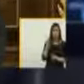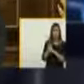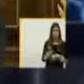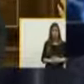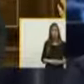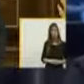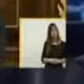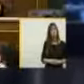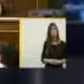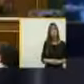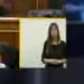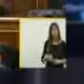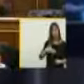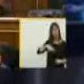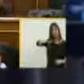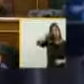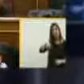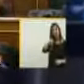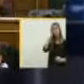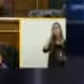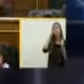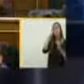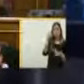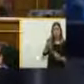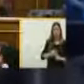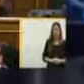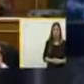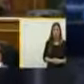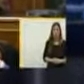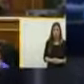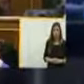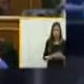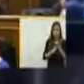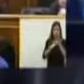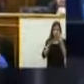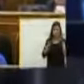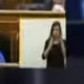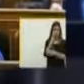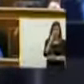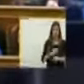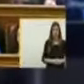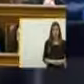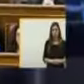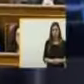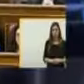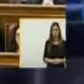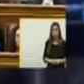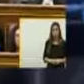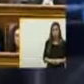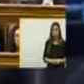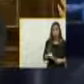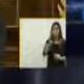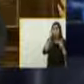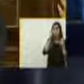es un borracho, pero que es inteligente esto que un parlamentario le responda a una parlamentaria que le dice, si usted fuera mi marido, le pondría veneno en el